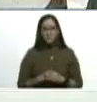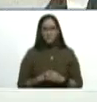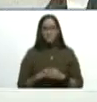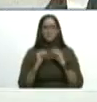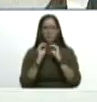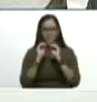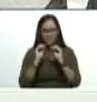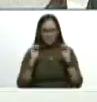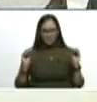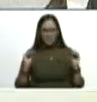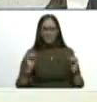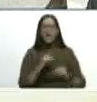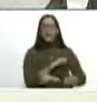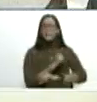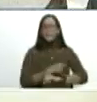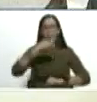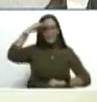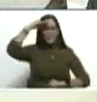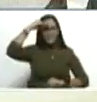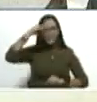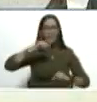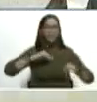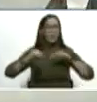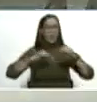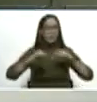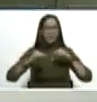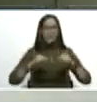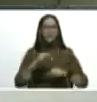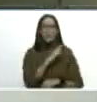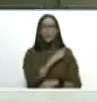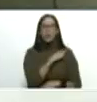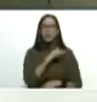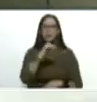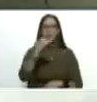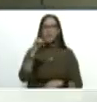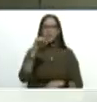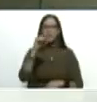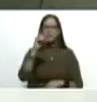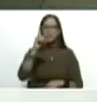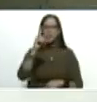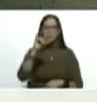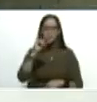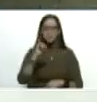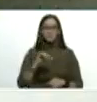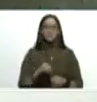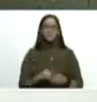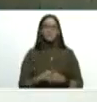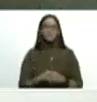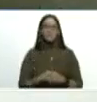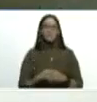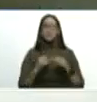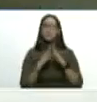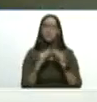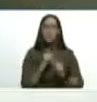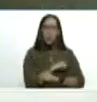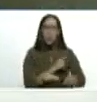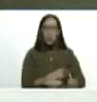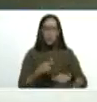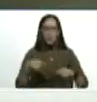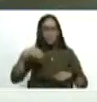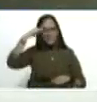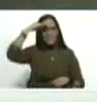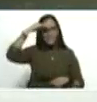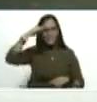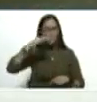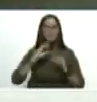convocar al Poder Militar, coordinar con los jefes de SODI, con todo el Poder Militar, convocar